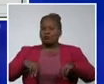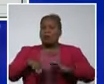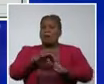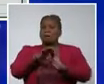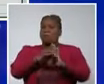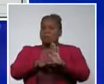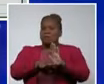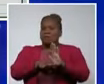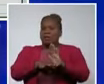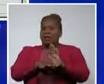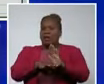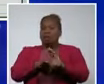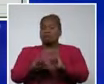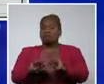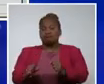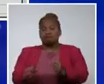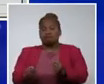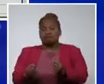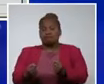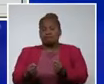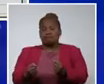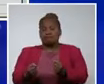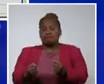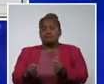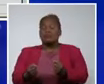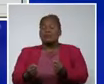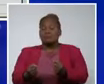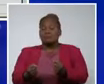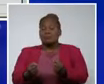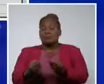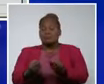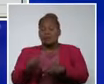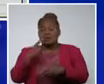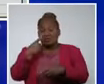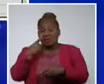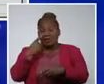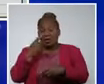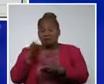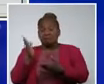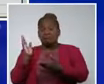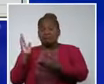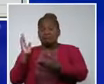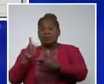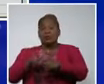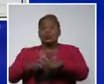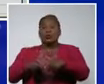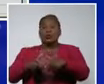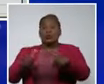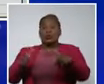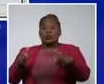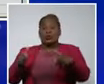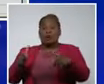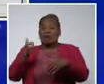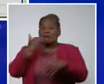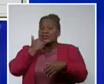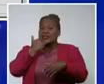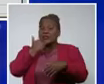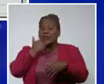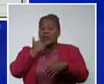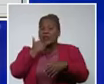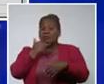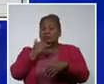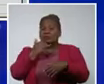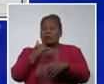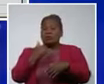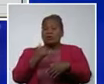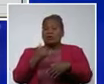rigor, pero indiscutiblemente se le ha incrementado la tasa y la afectación es